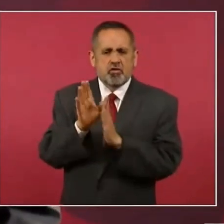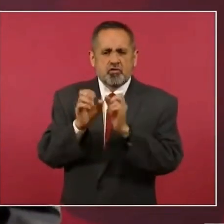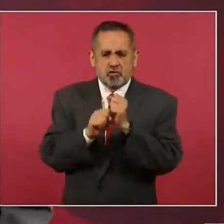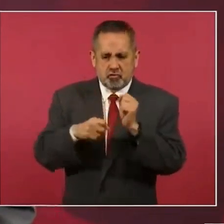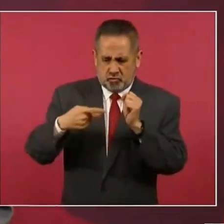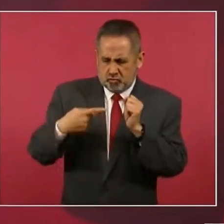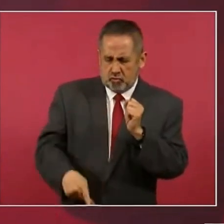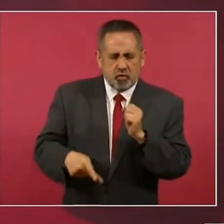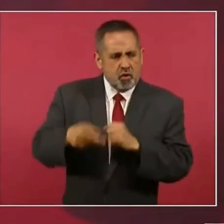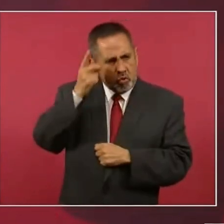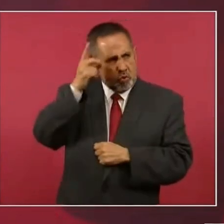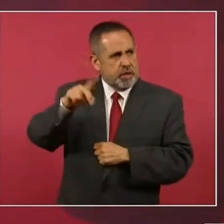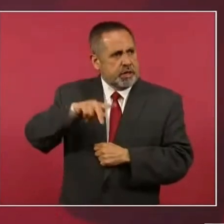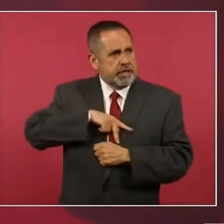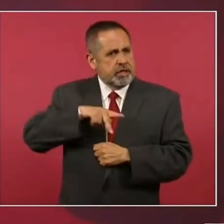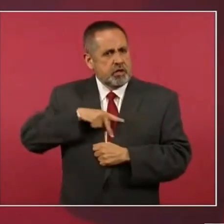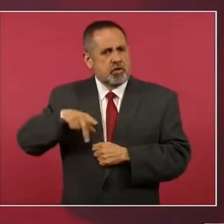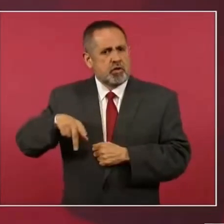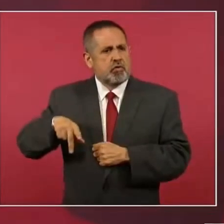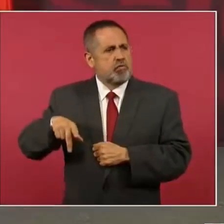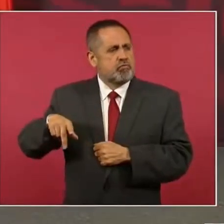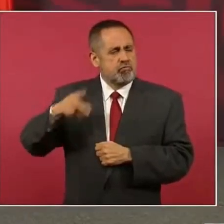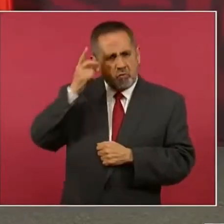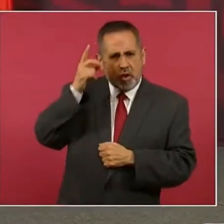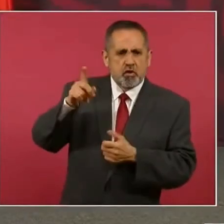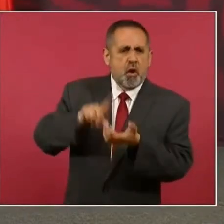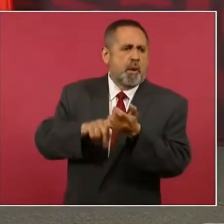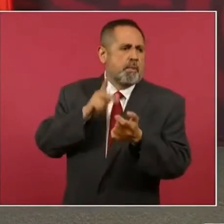la propiedad de la nación sobre el petróleo.